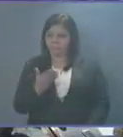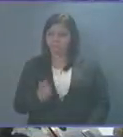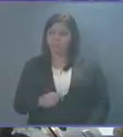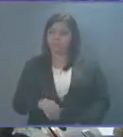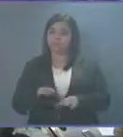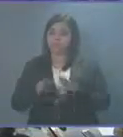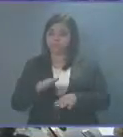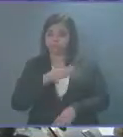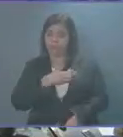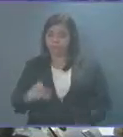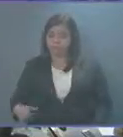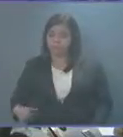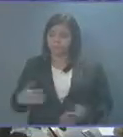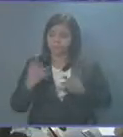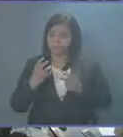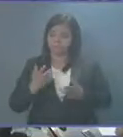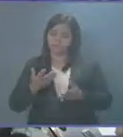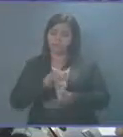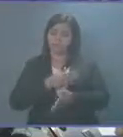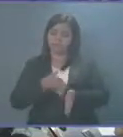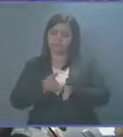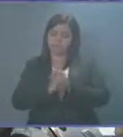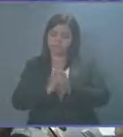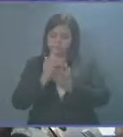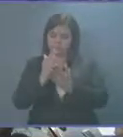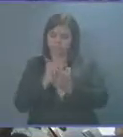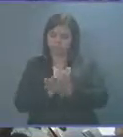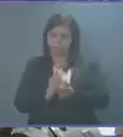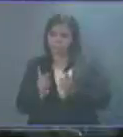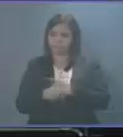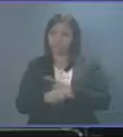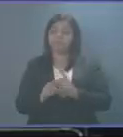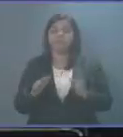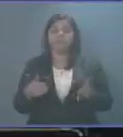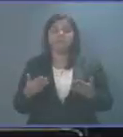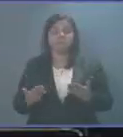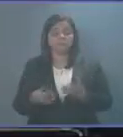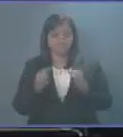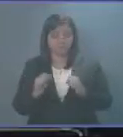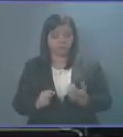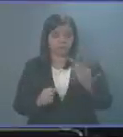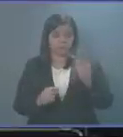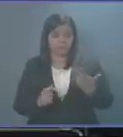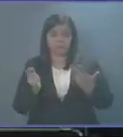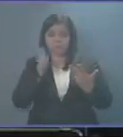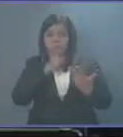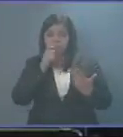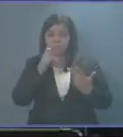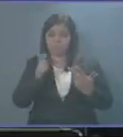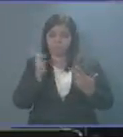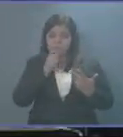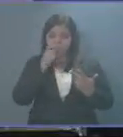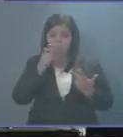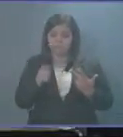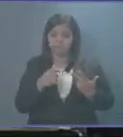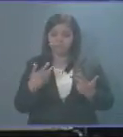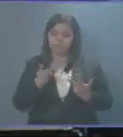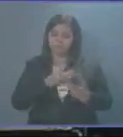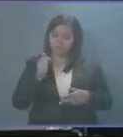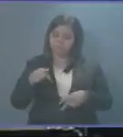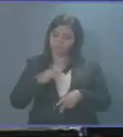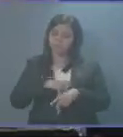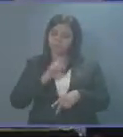Muchas gracias, presidente, para también solicitar modificación de agenda en el sentido de incorporar tres piezas de correspondencia. Estamos en el